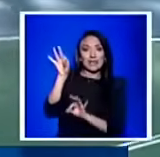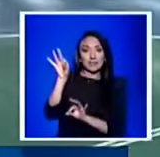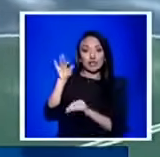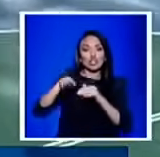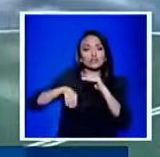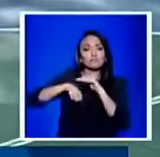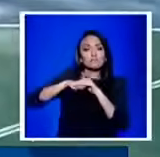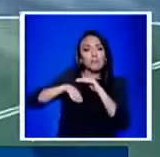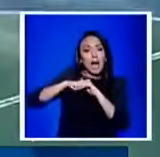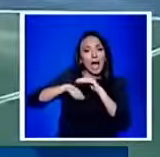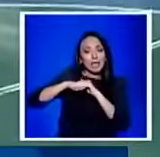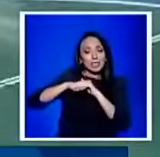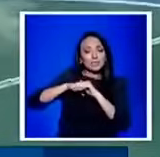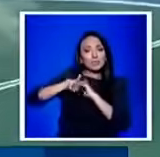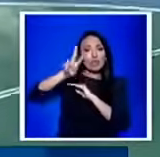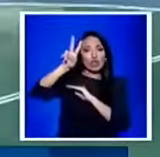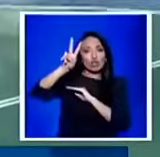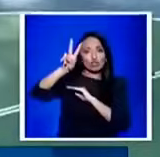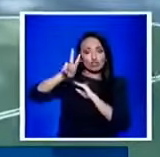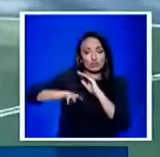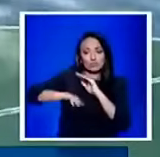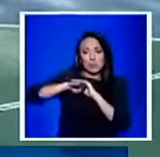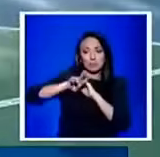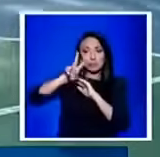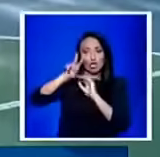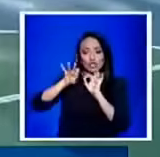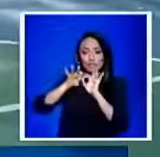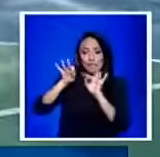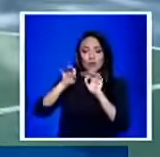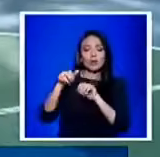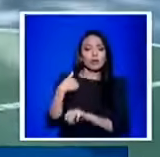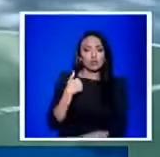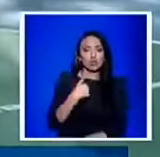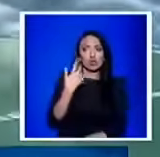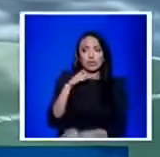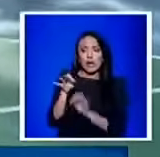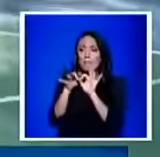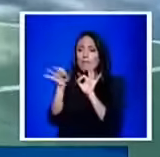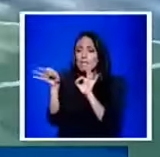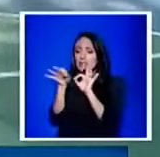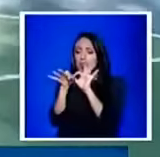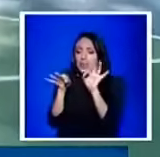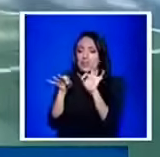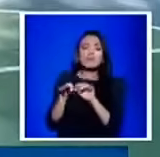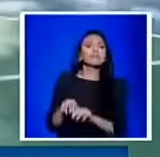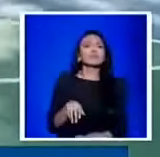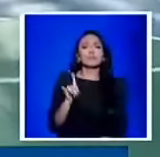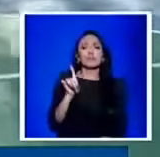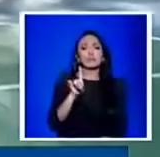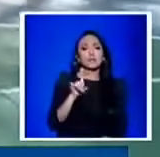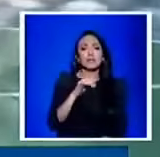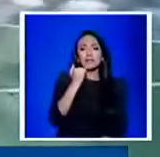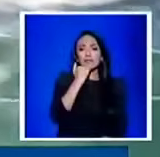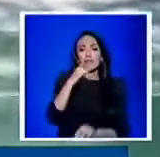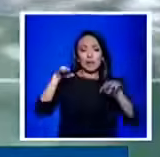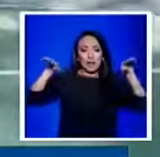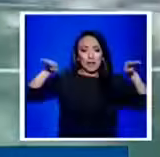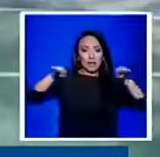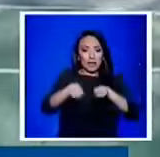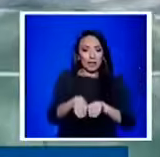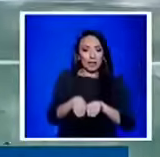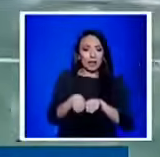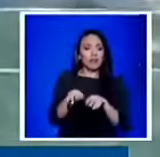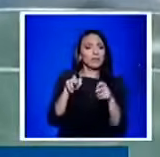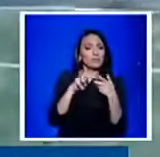máximo 2 centímetros. Pero ya hemos hecho las mediciones y la cancha tiene un desnivel de por lo